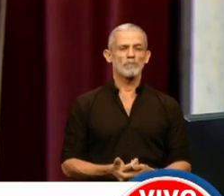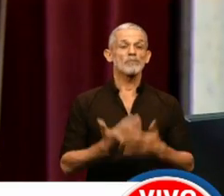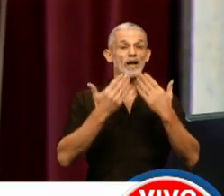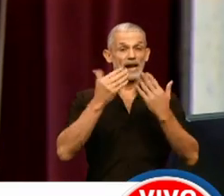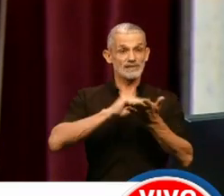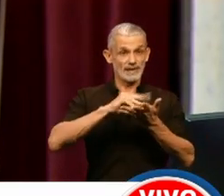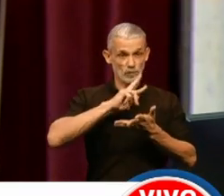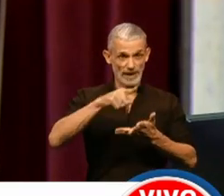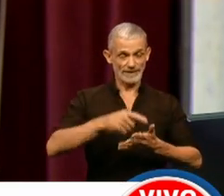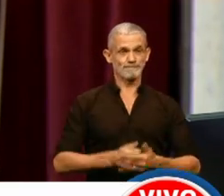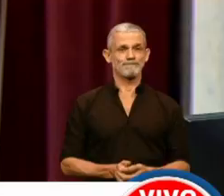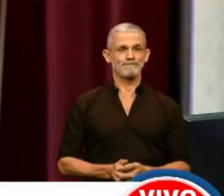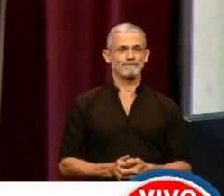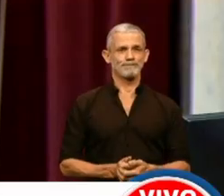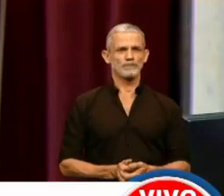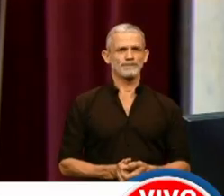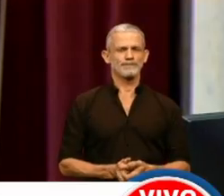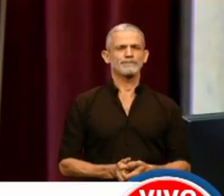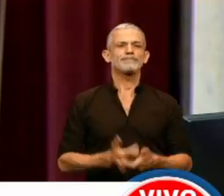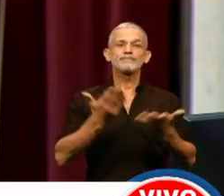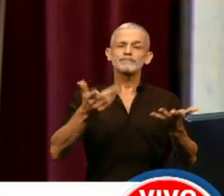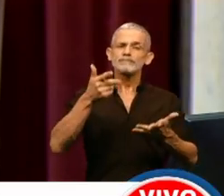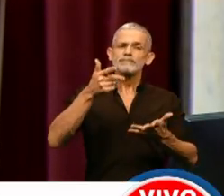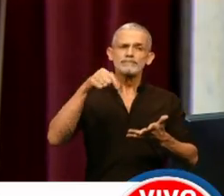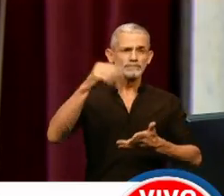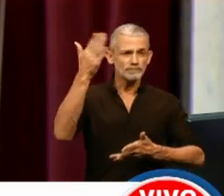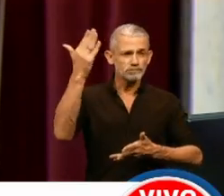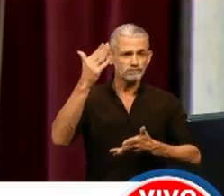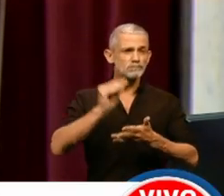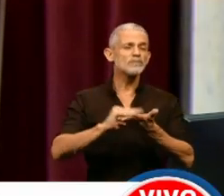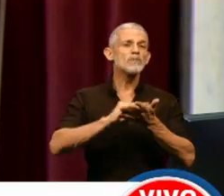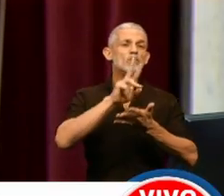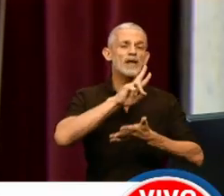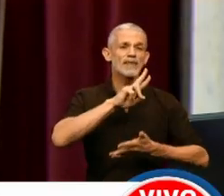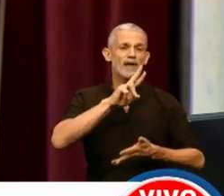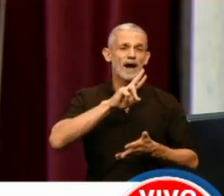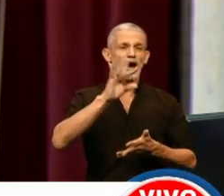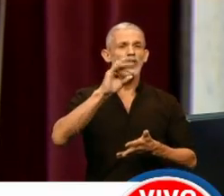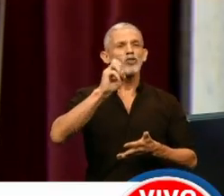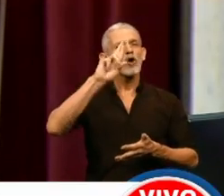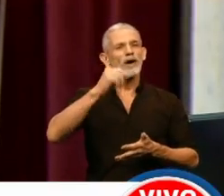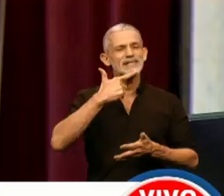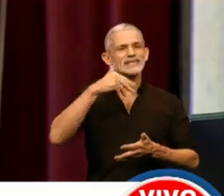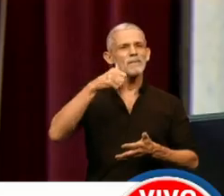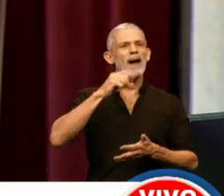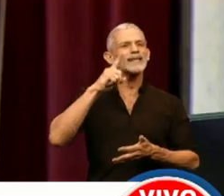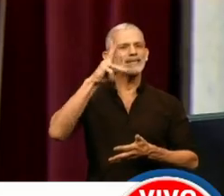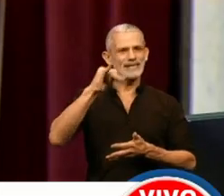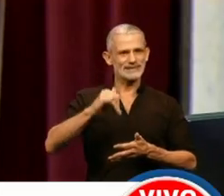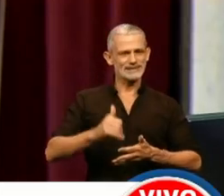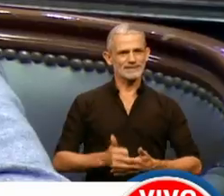gracias diputada tiene la palabra la diputada dolores martínez